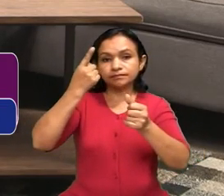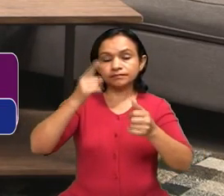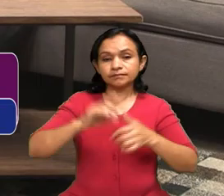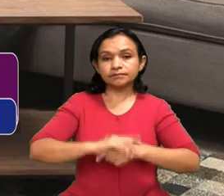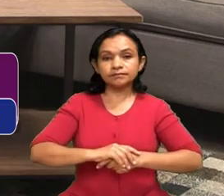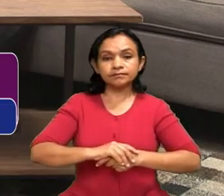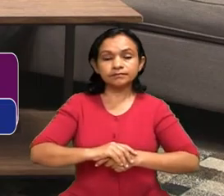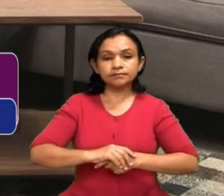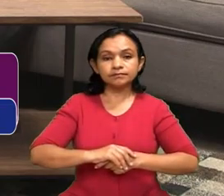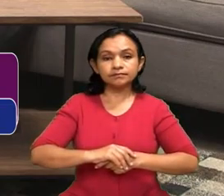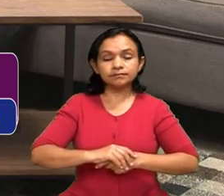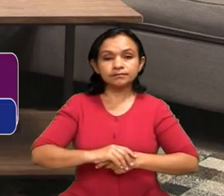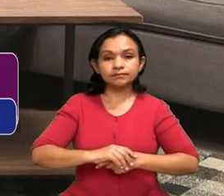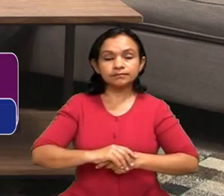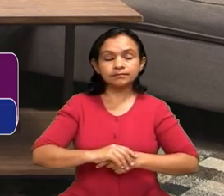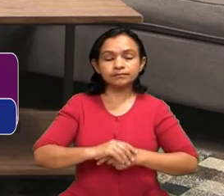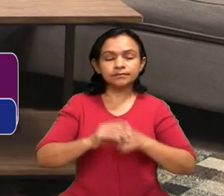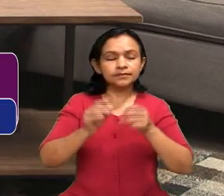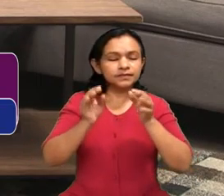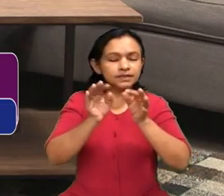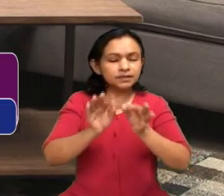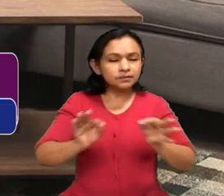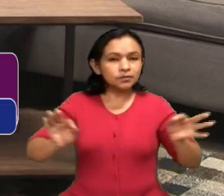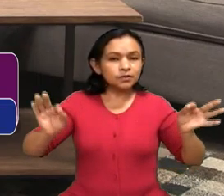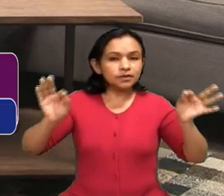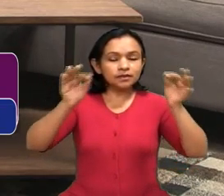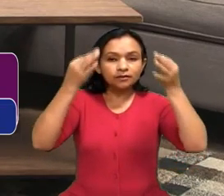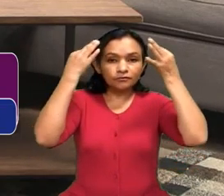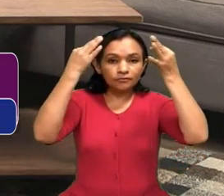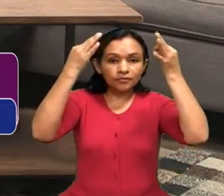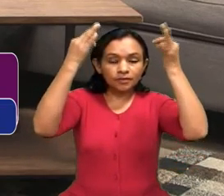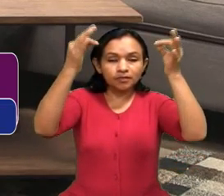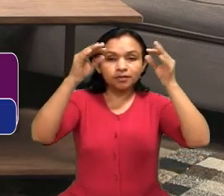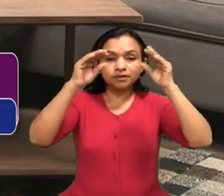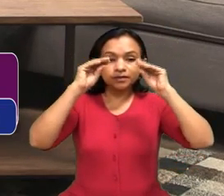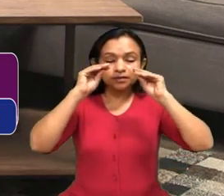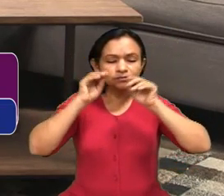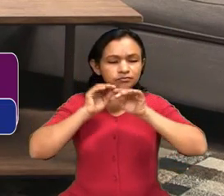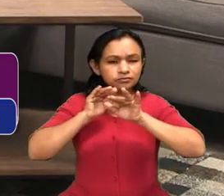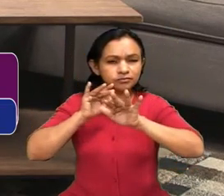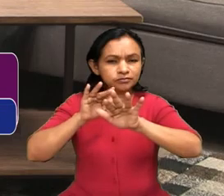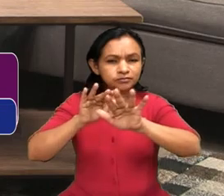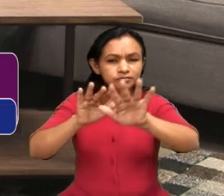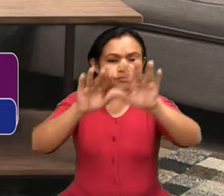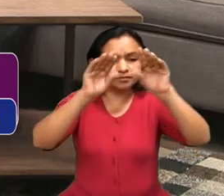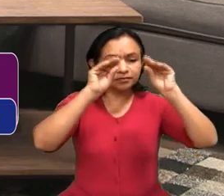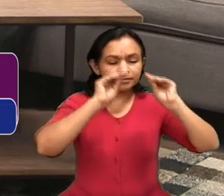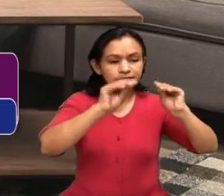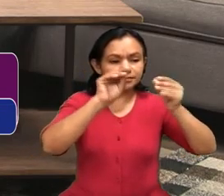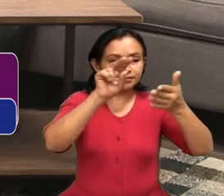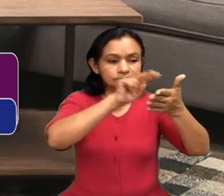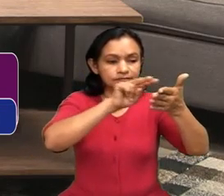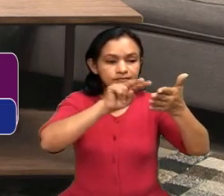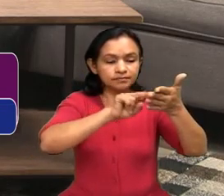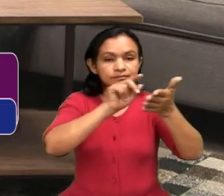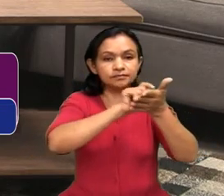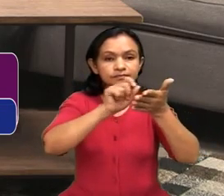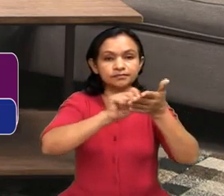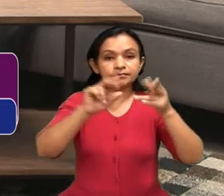la epopeica Cruzada Nacional de Alfabetización. Es decir, aquí este país tenía